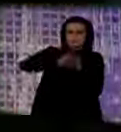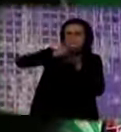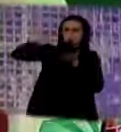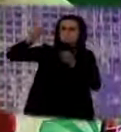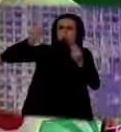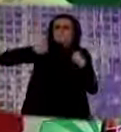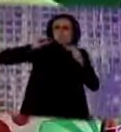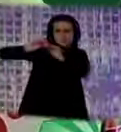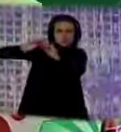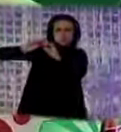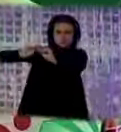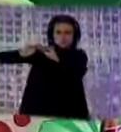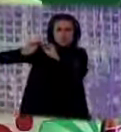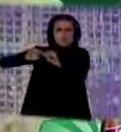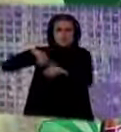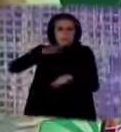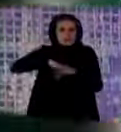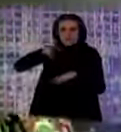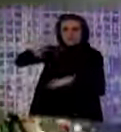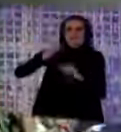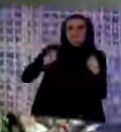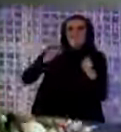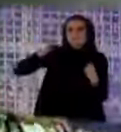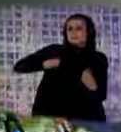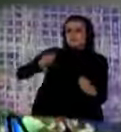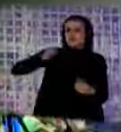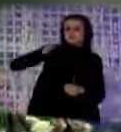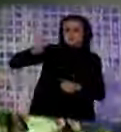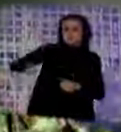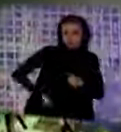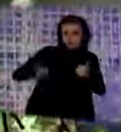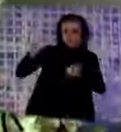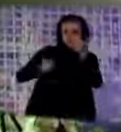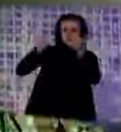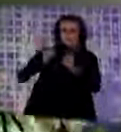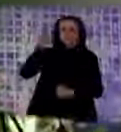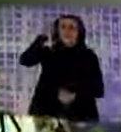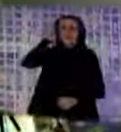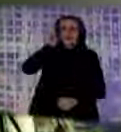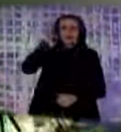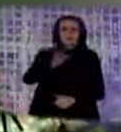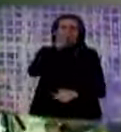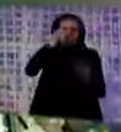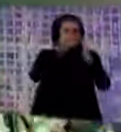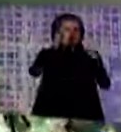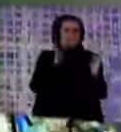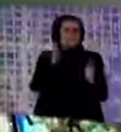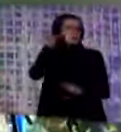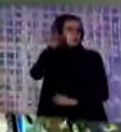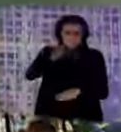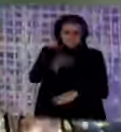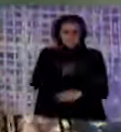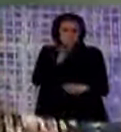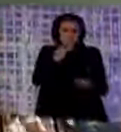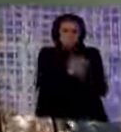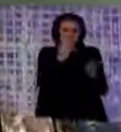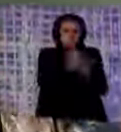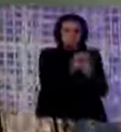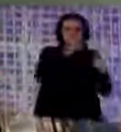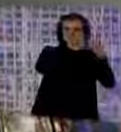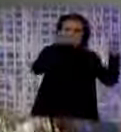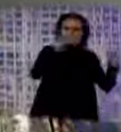tú para que vivas con un rico con tu gran collazo y tu chalecito con colegio pago